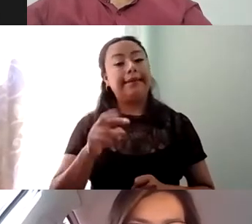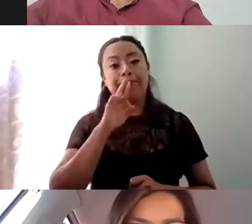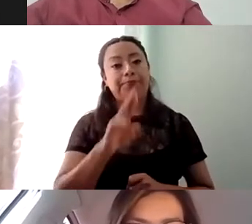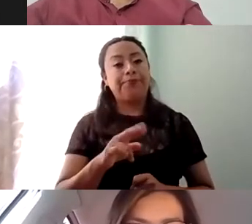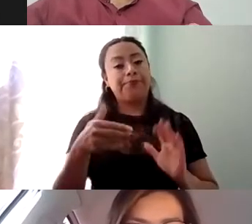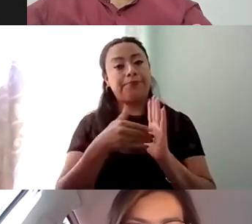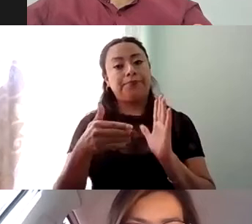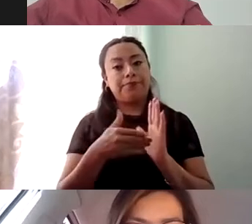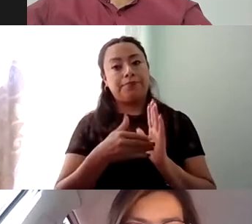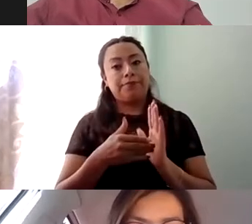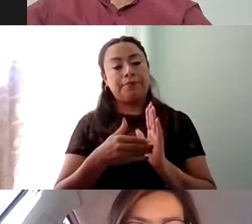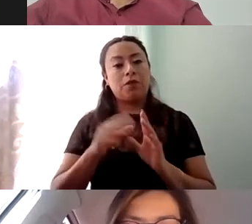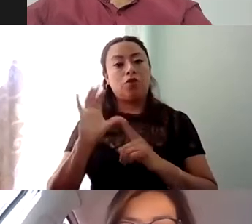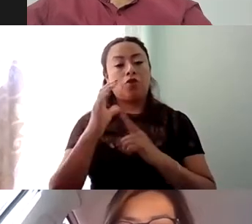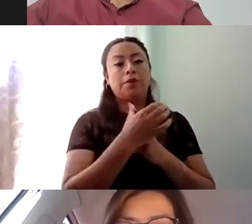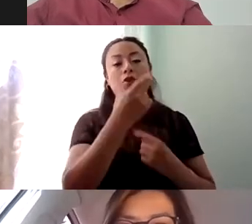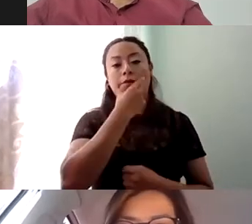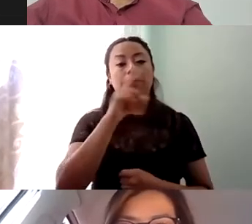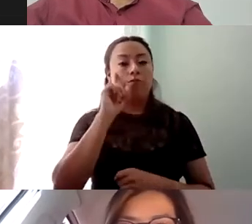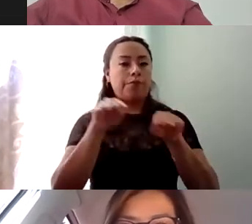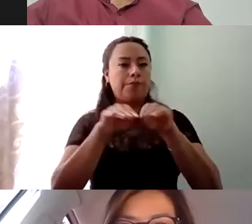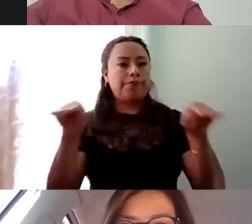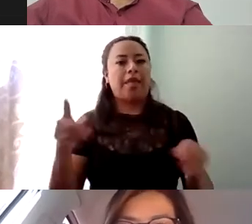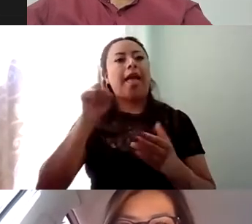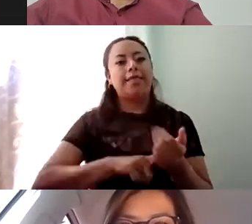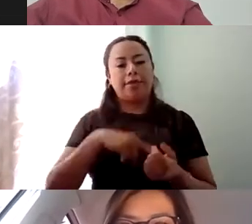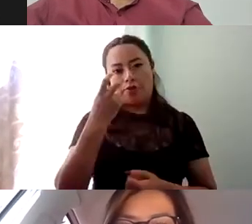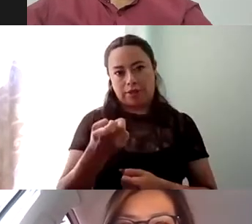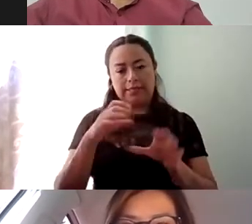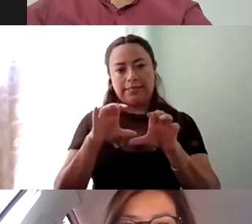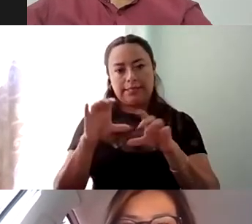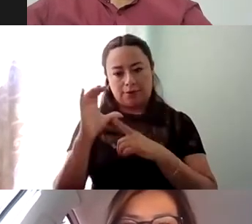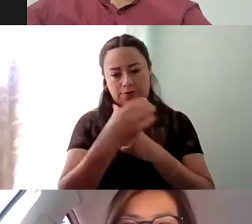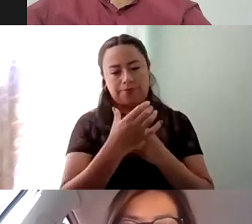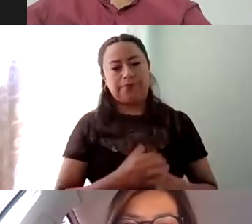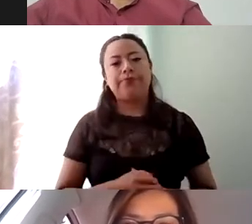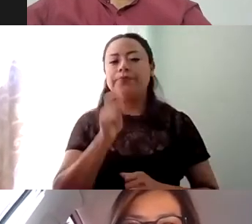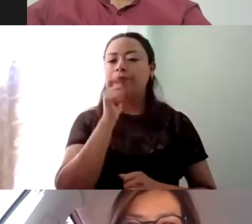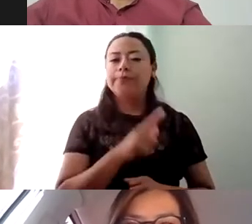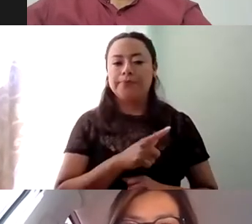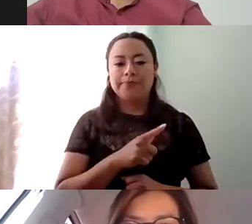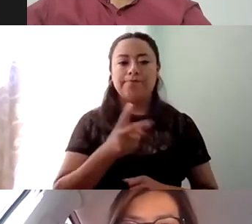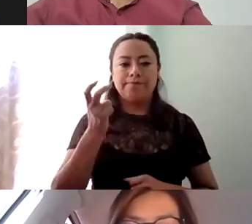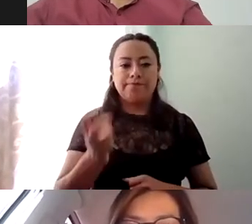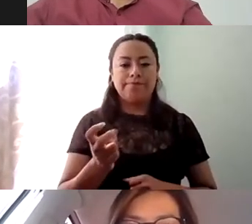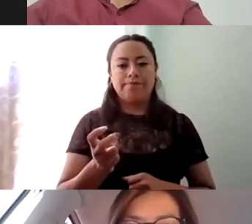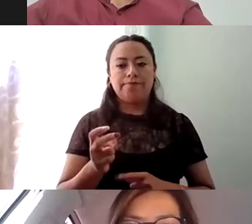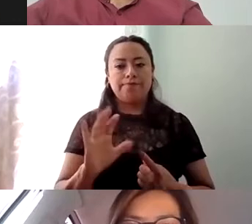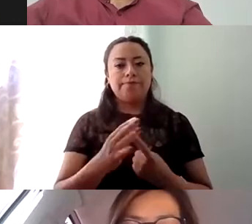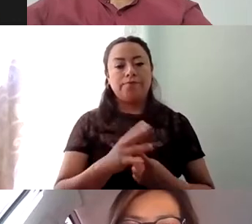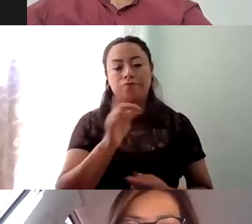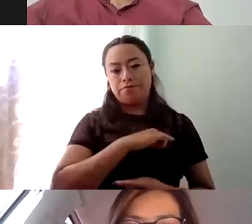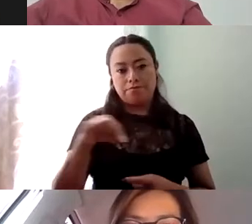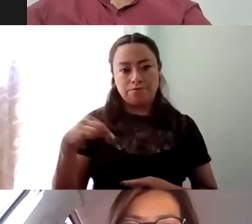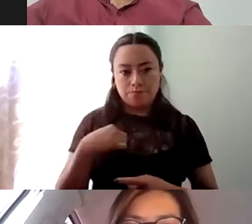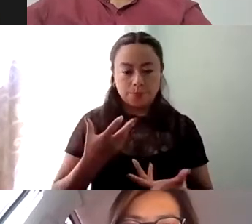del Comité de Igualdad de Género en la comisión. También desde el Consejo hemos estado al tanto de la apertura